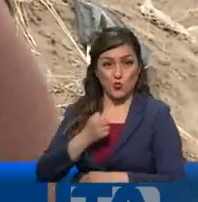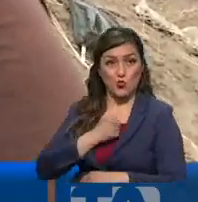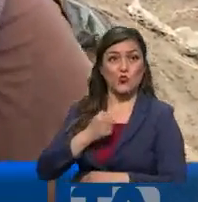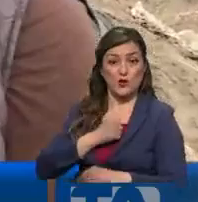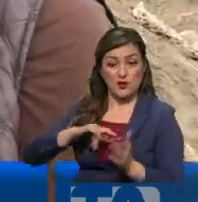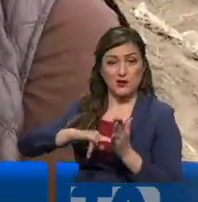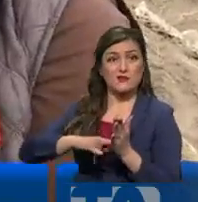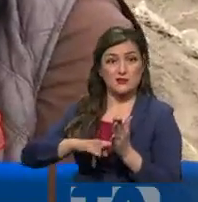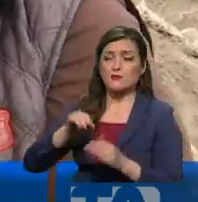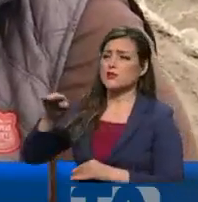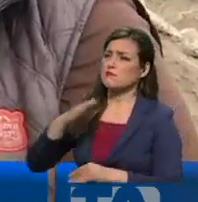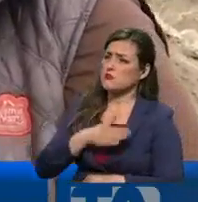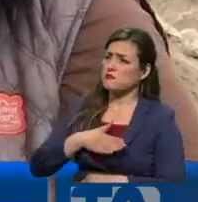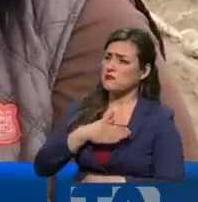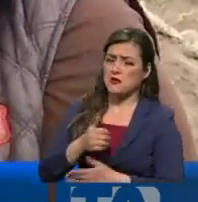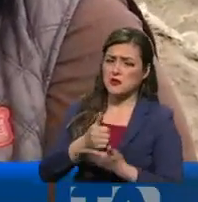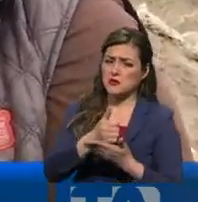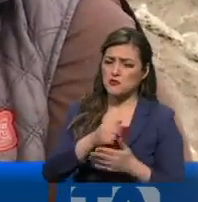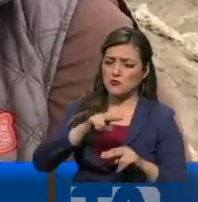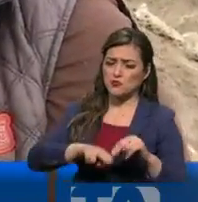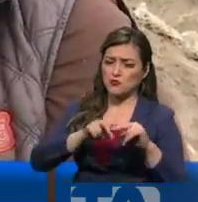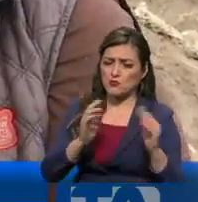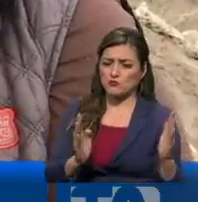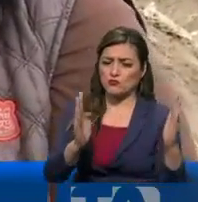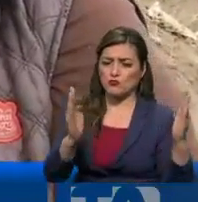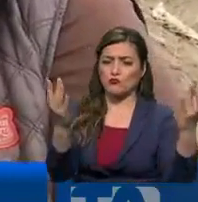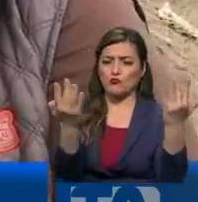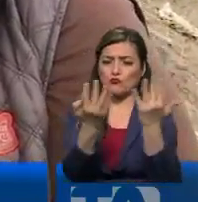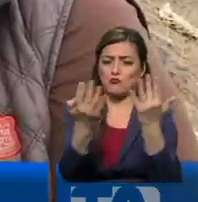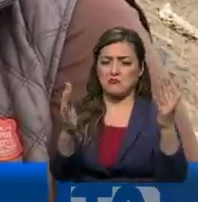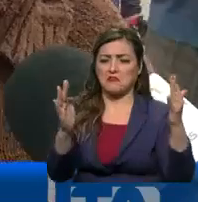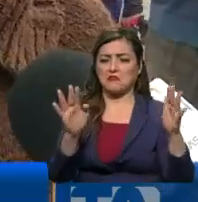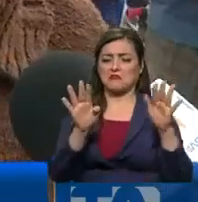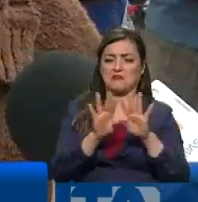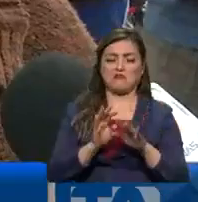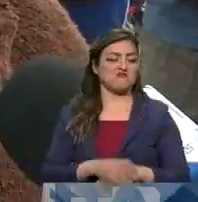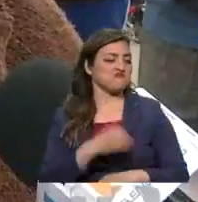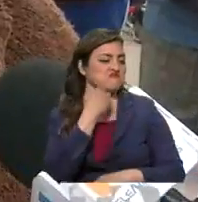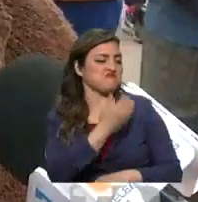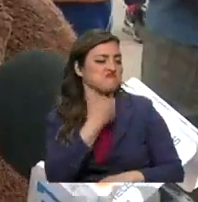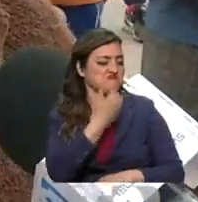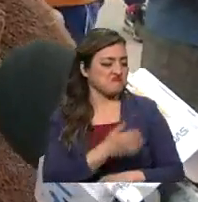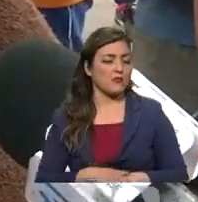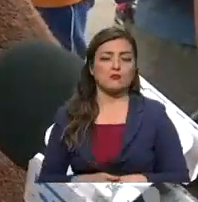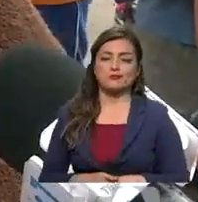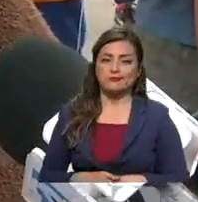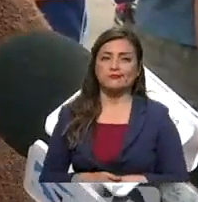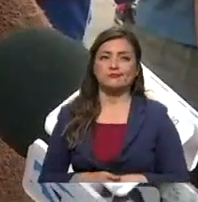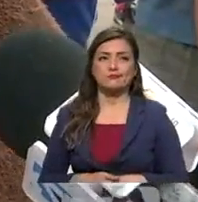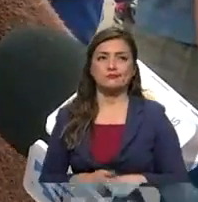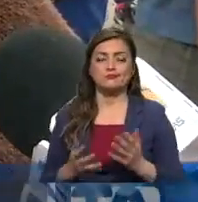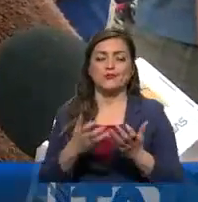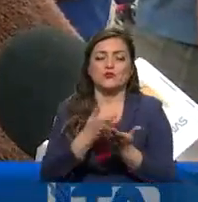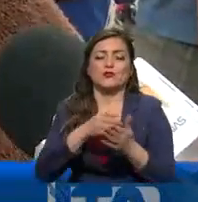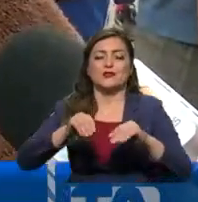la arquitecta, que por favor ayude cerrando este terreno. Nunca hizo caso. Y que nos